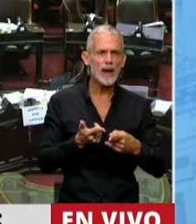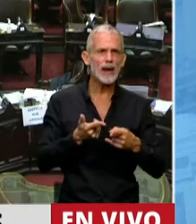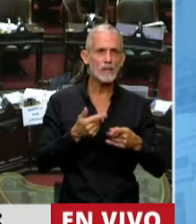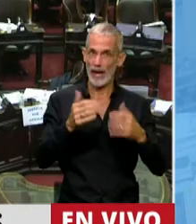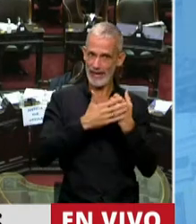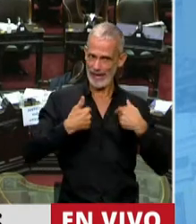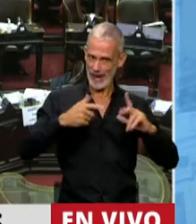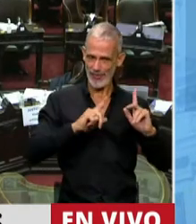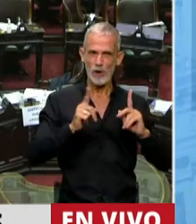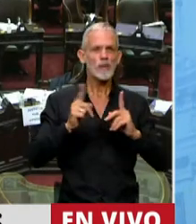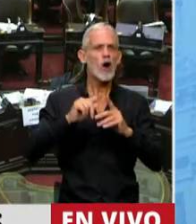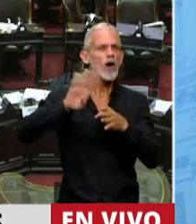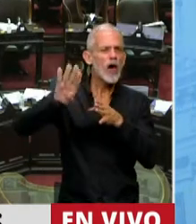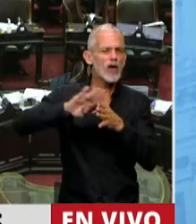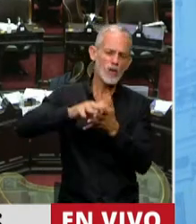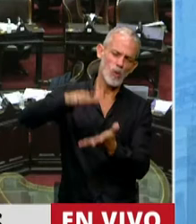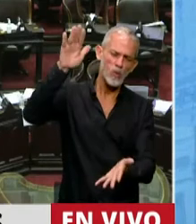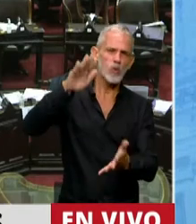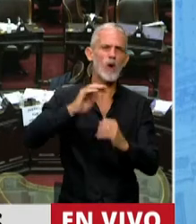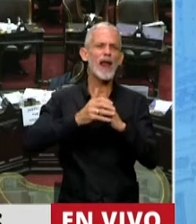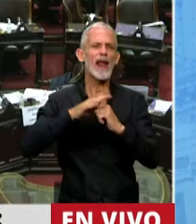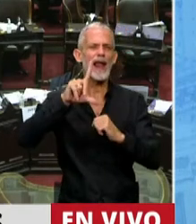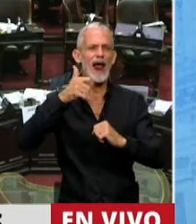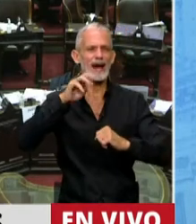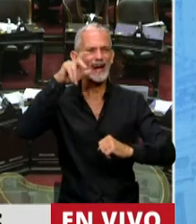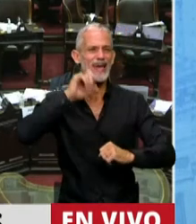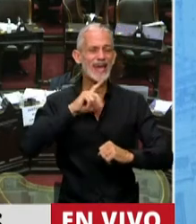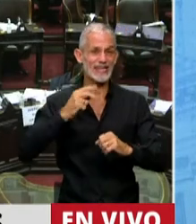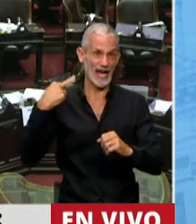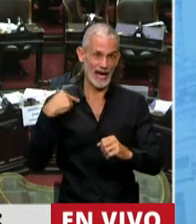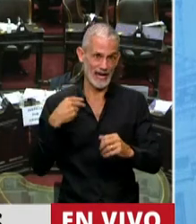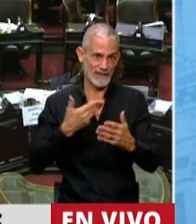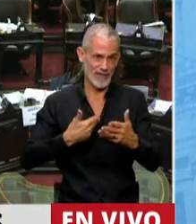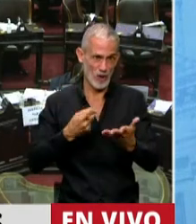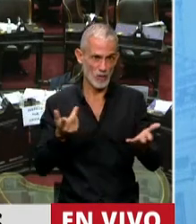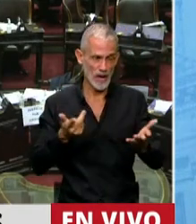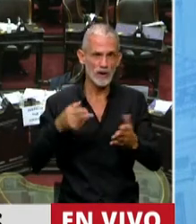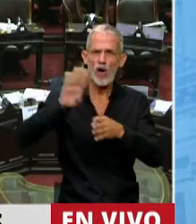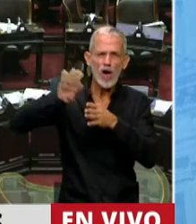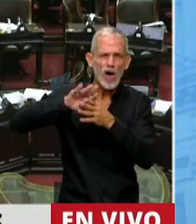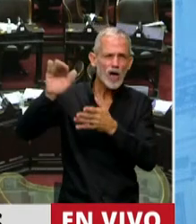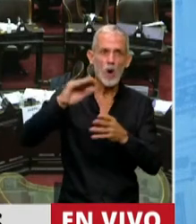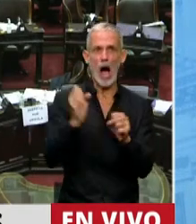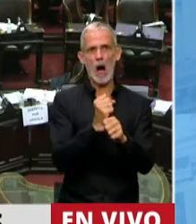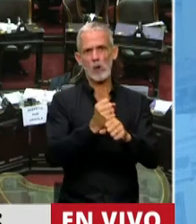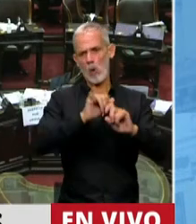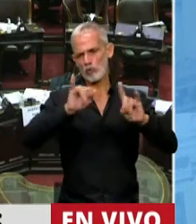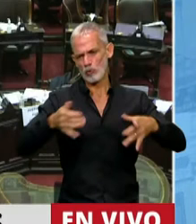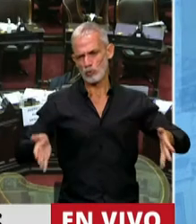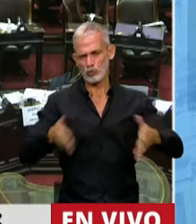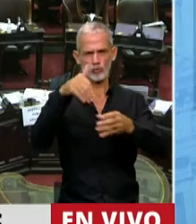endeudamiento que planteó el gobierno de la ciudad del jefe de gobierno, Horacio Rodríguez Larreta. Pero bueno,